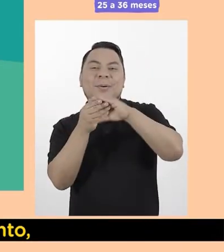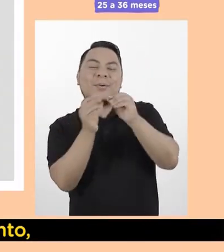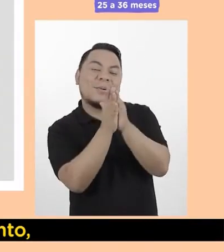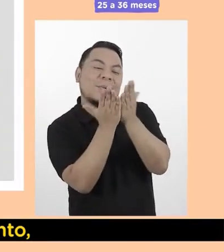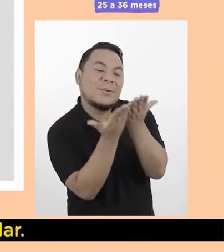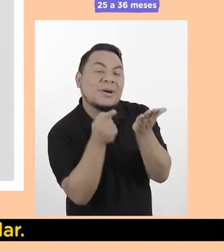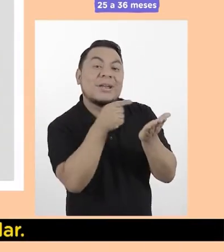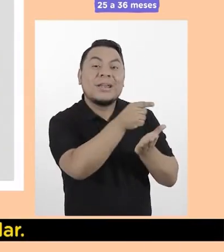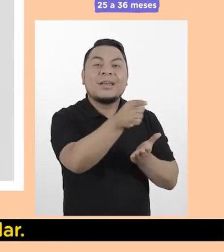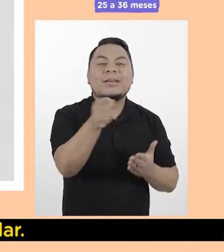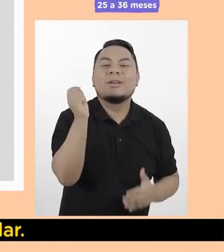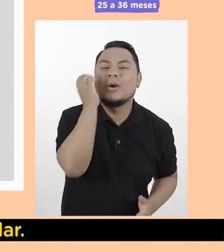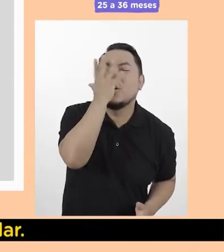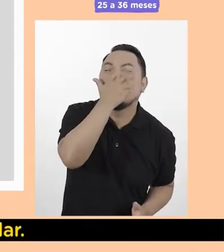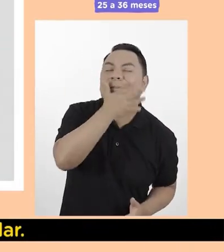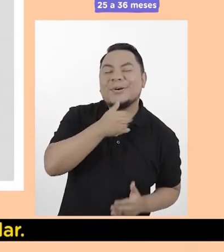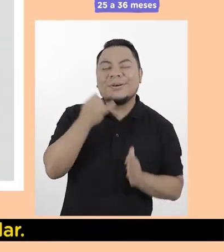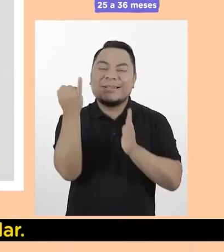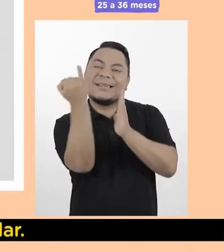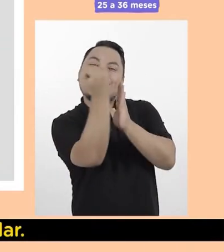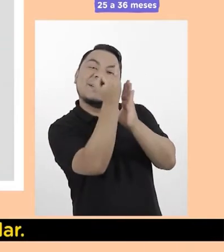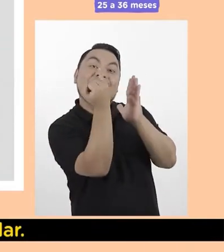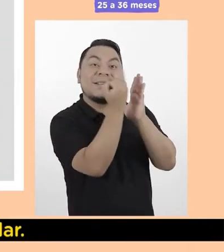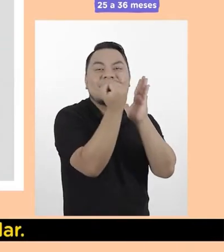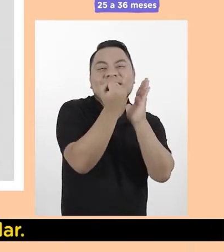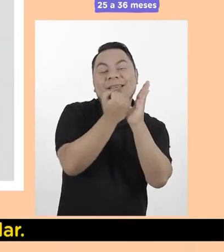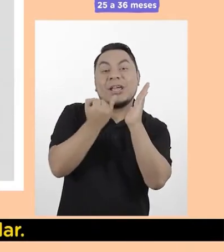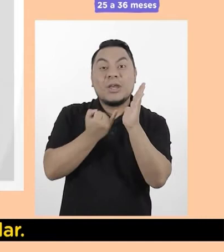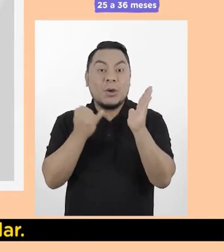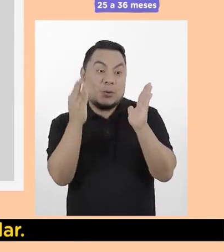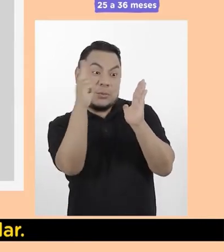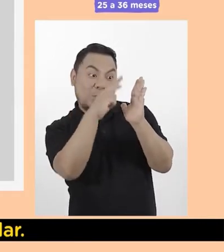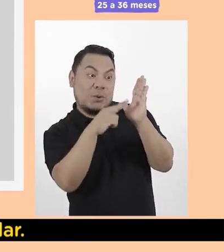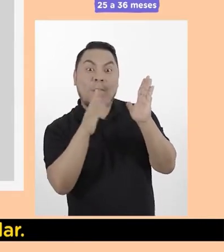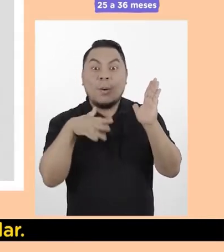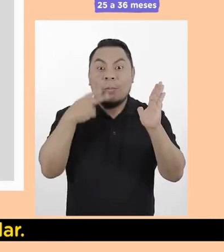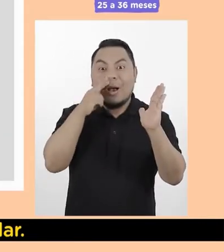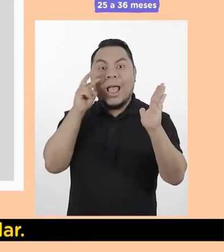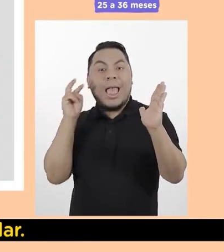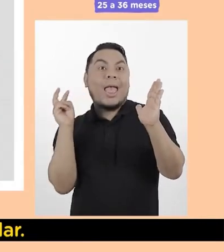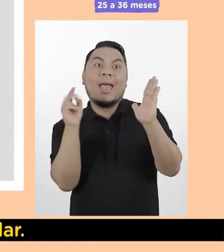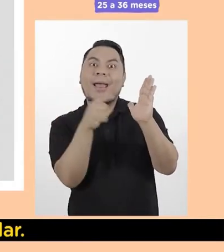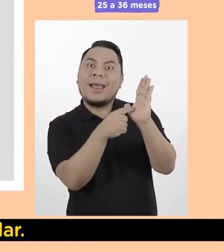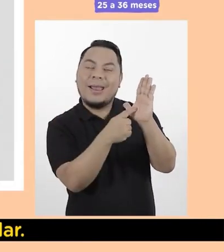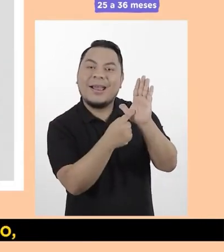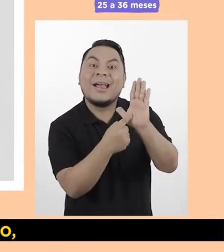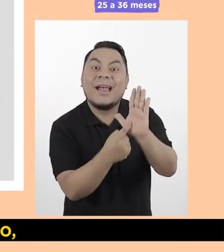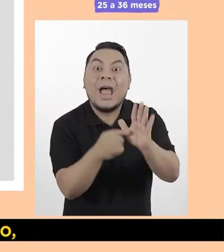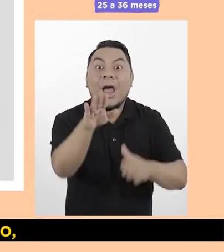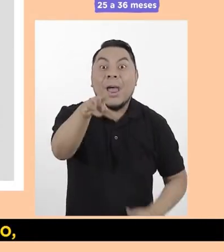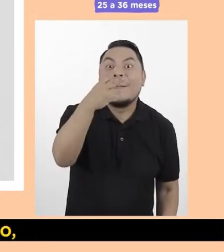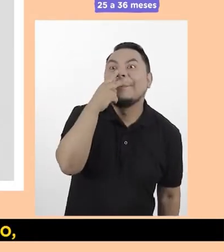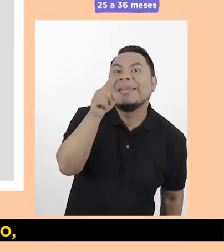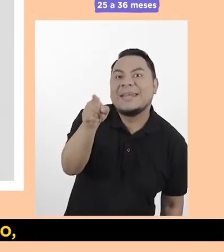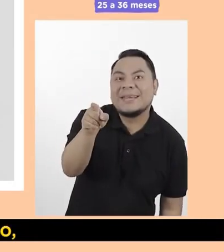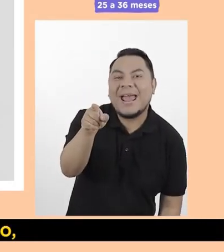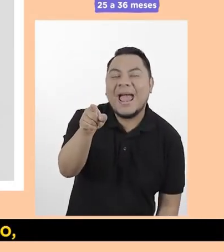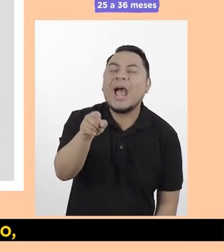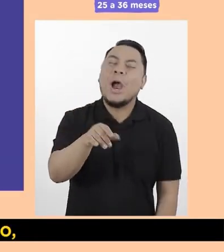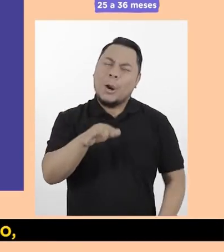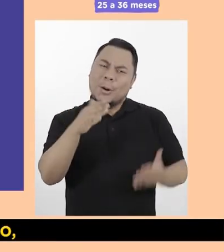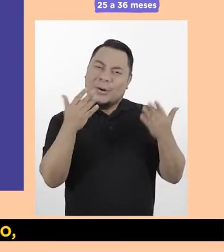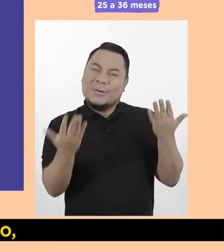Cuento los lindos dibujos, puedes señalar.